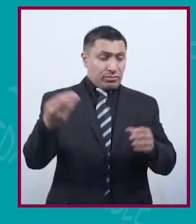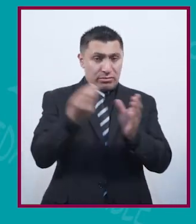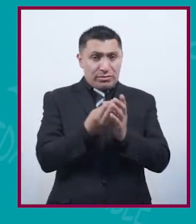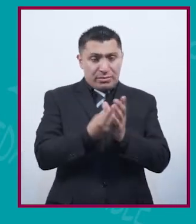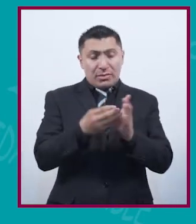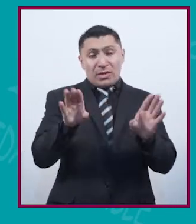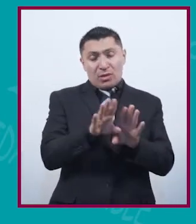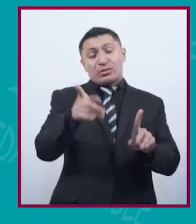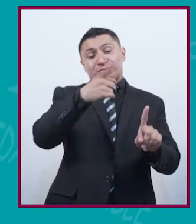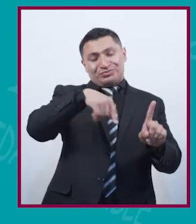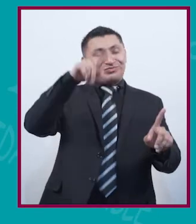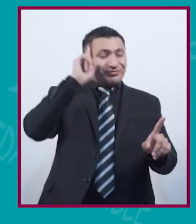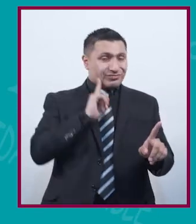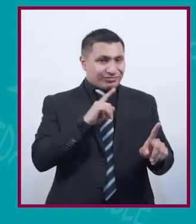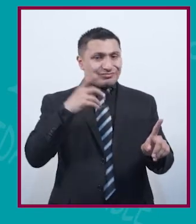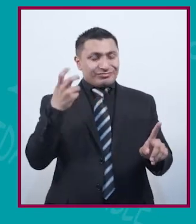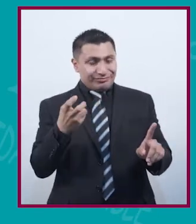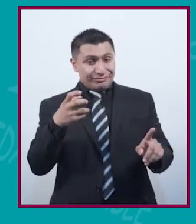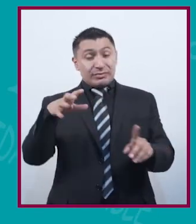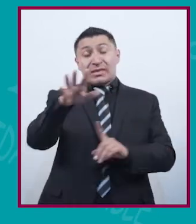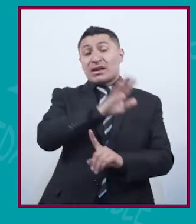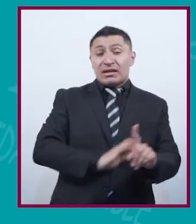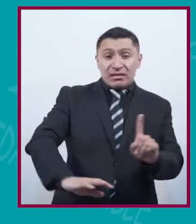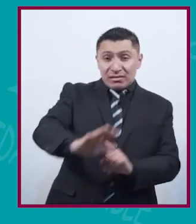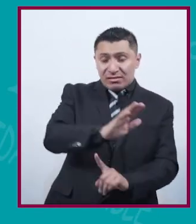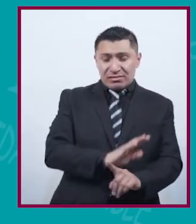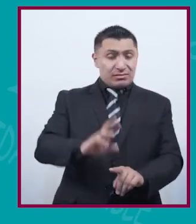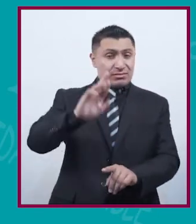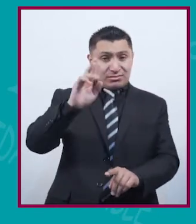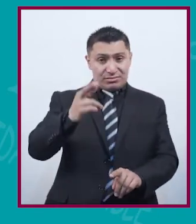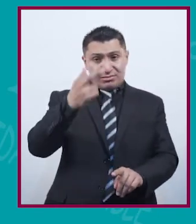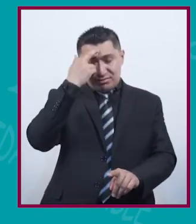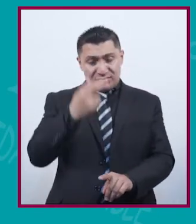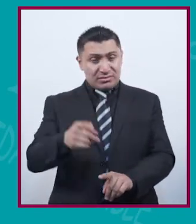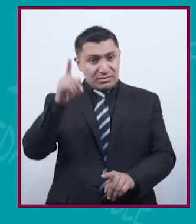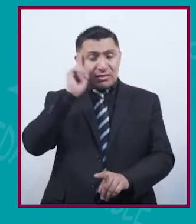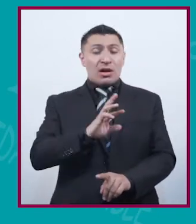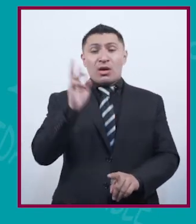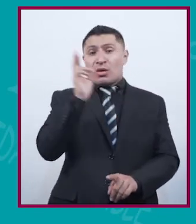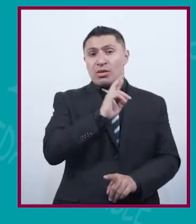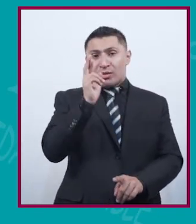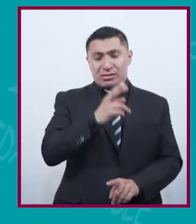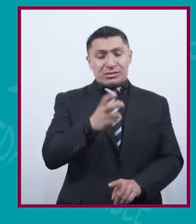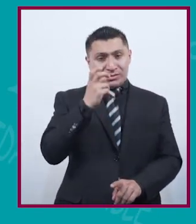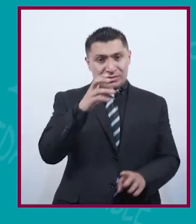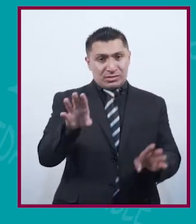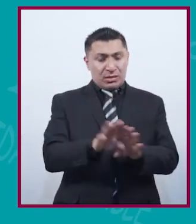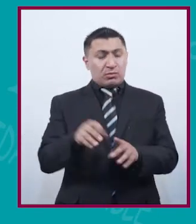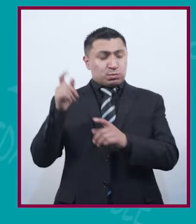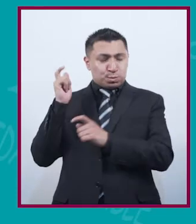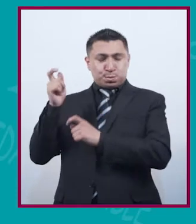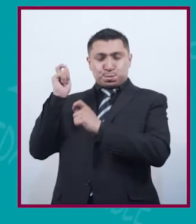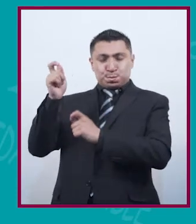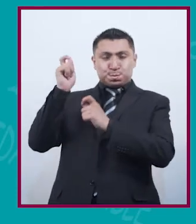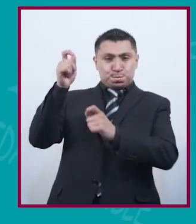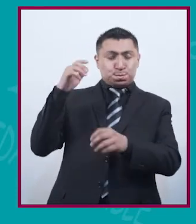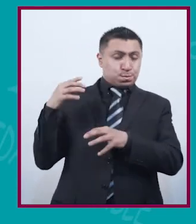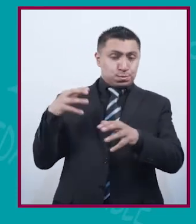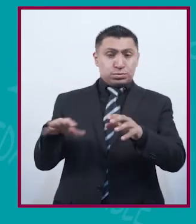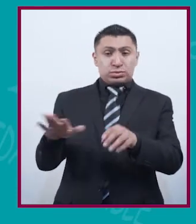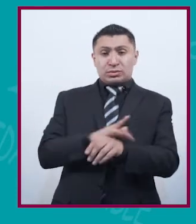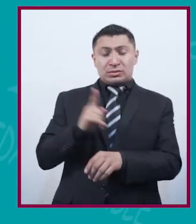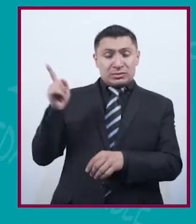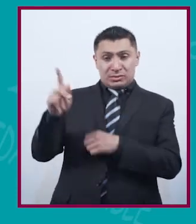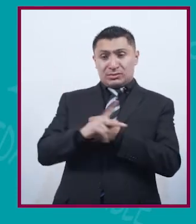intereses particulares como feministas. Y bueno, en este contexto no hay que olvidar que las mujeres rusas justamente van a